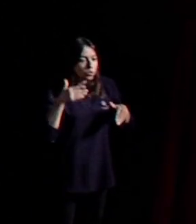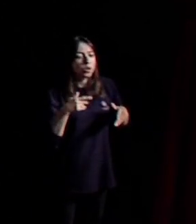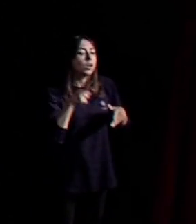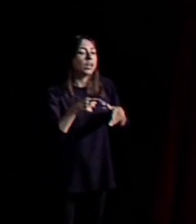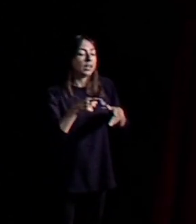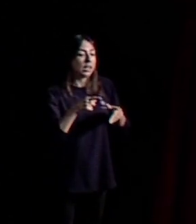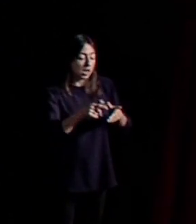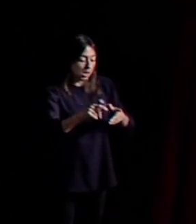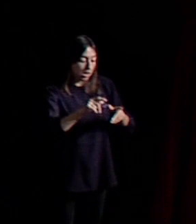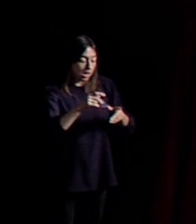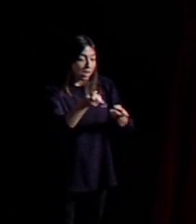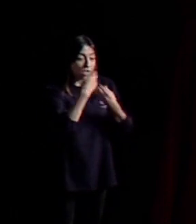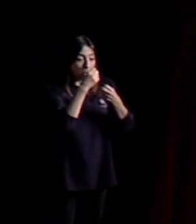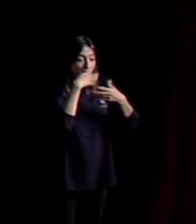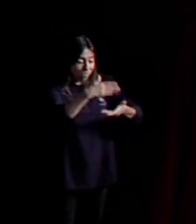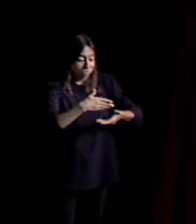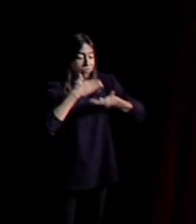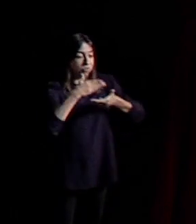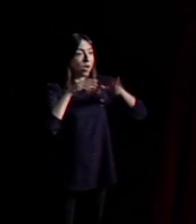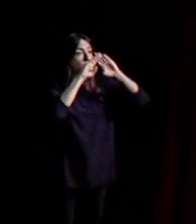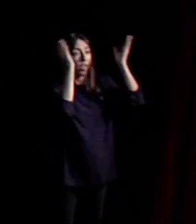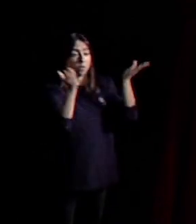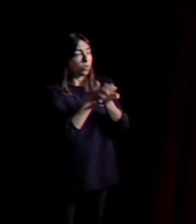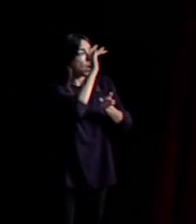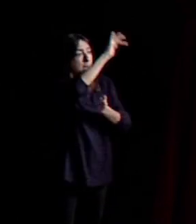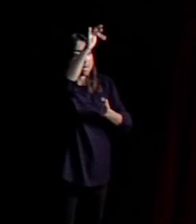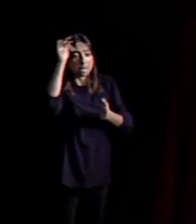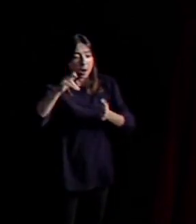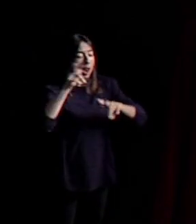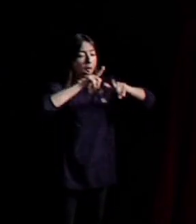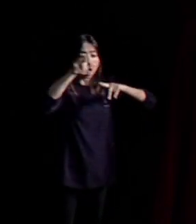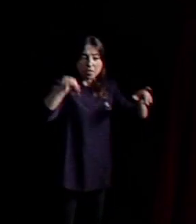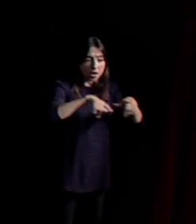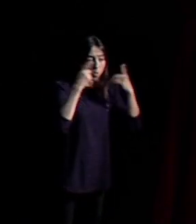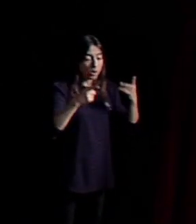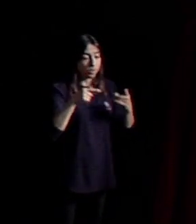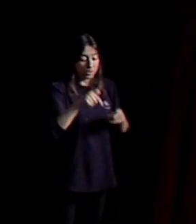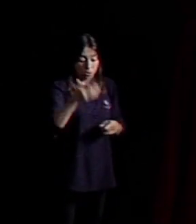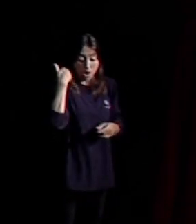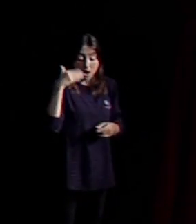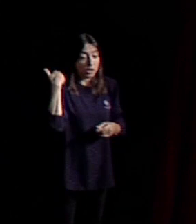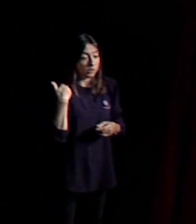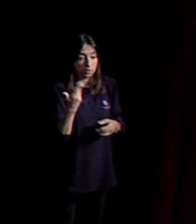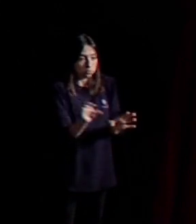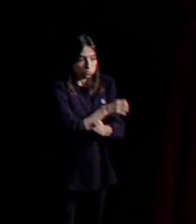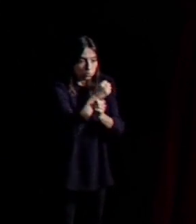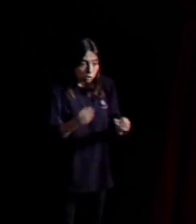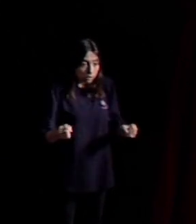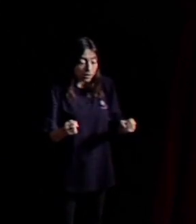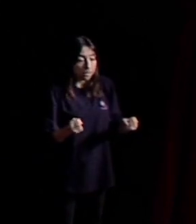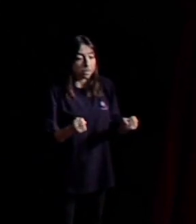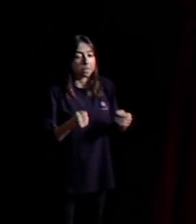nos llega una información desde cualquier punto del planeta, por muy lejos que esté. Eso antes no pasaba. ¿Cuál es el problema